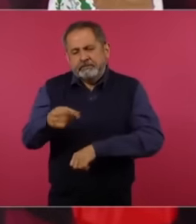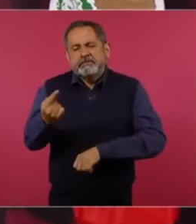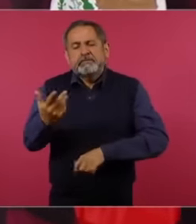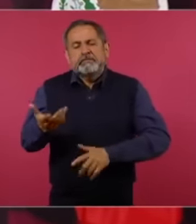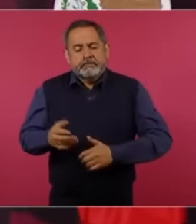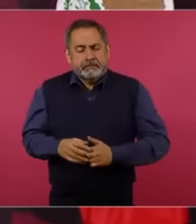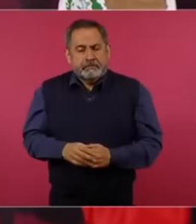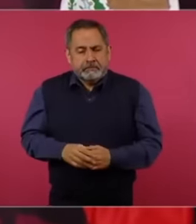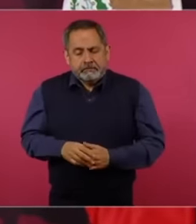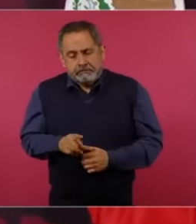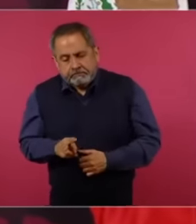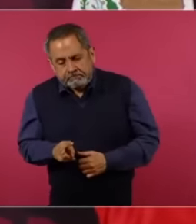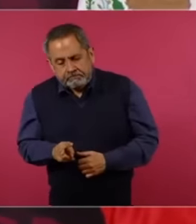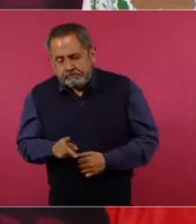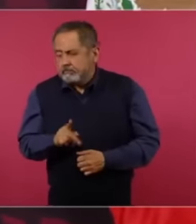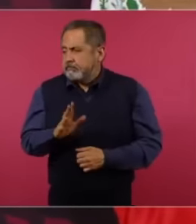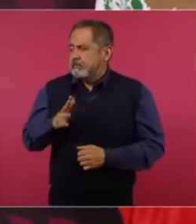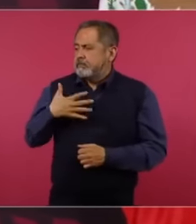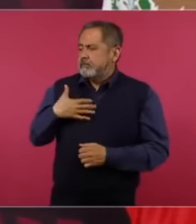y entendible,